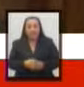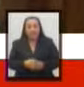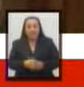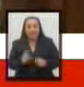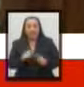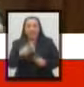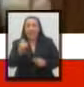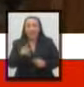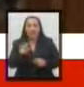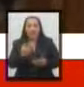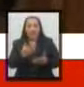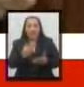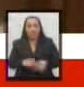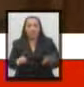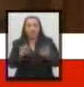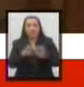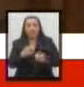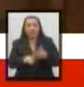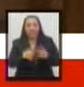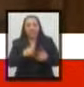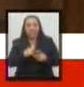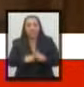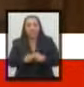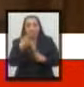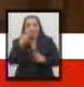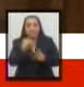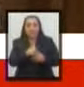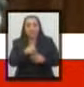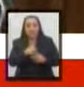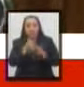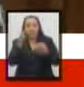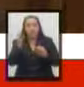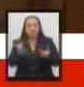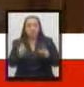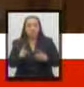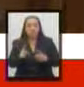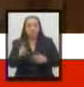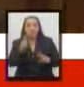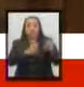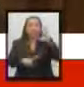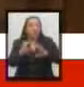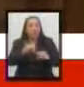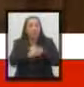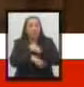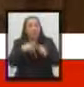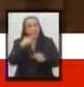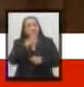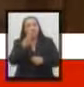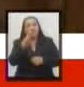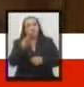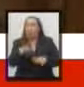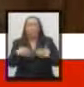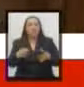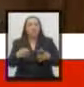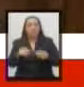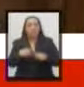Pero hay un producto muy interesante que yo lo empecé a notar en la campaña. Cuando empecé a recorrer el país, me empecé a dar cuenta que era inconcebible,